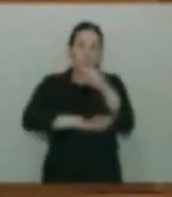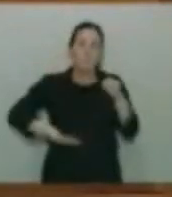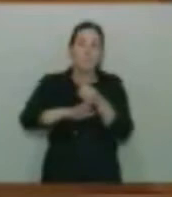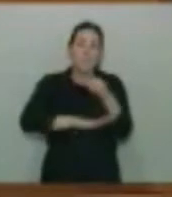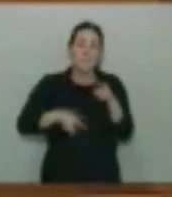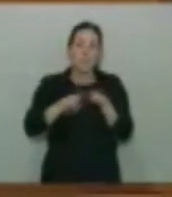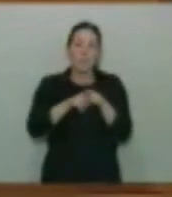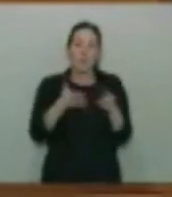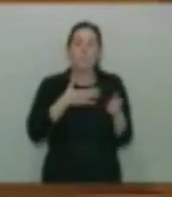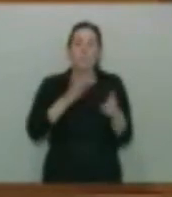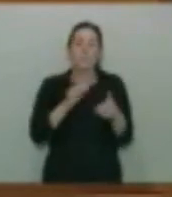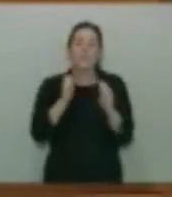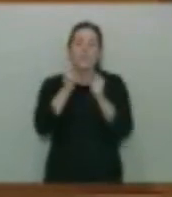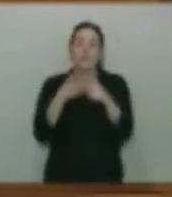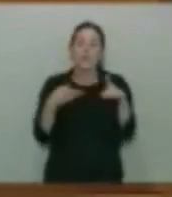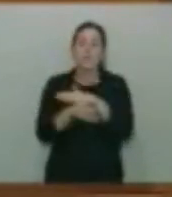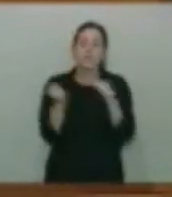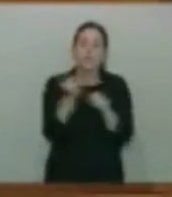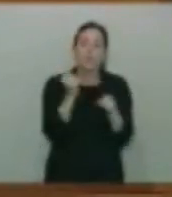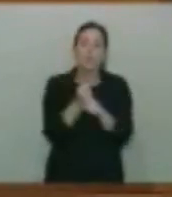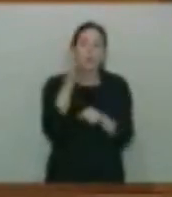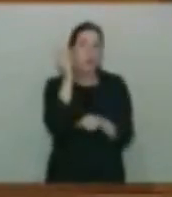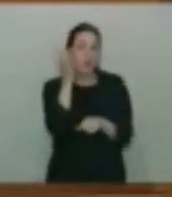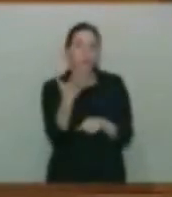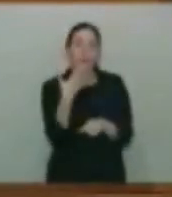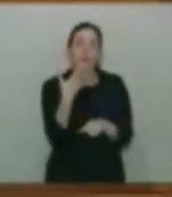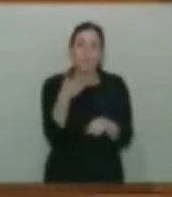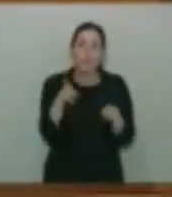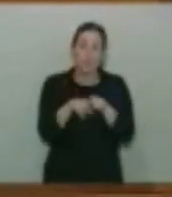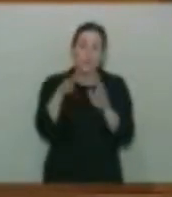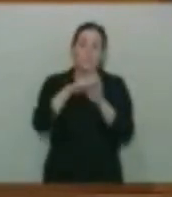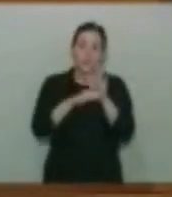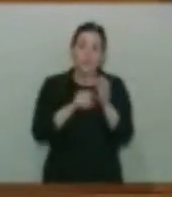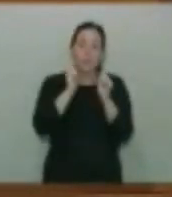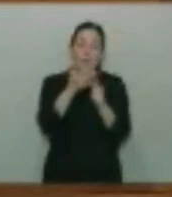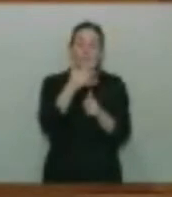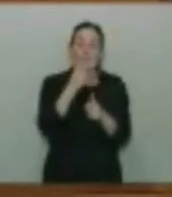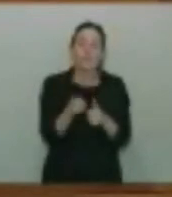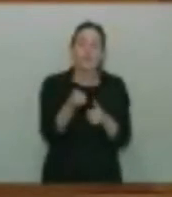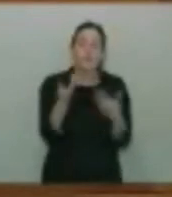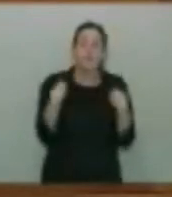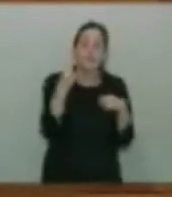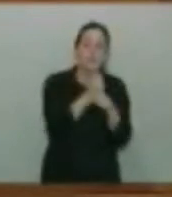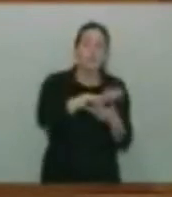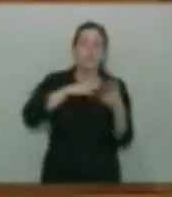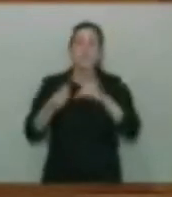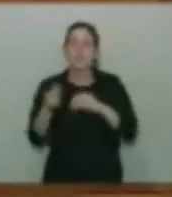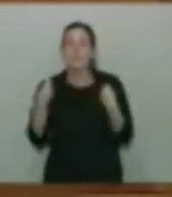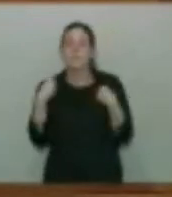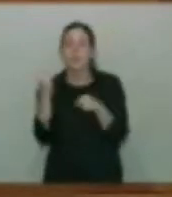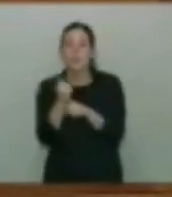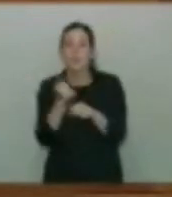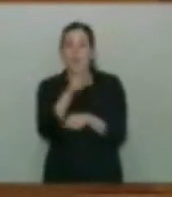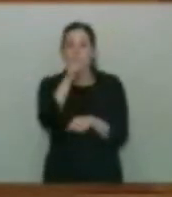acceso de la mujer a un puesto de trabajo, como son las medidas que faciliten la conciliación de la vida laboral y familiar de las mujeres trabajadoras. Y por